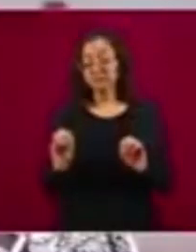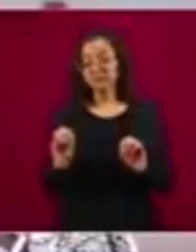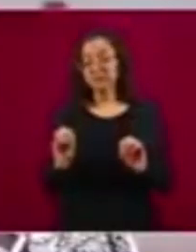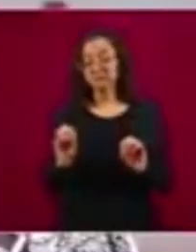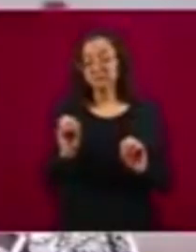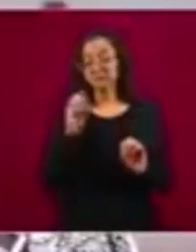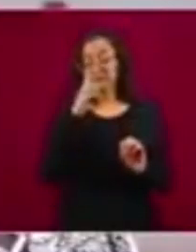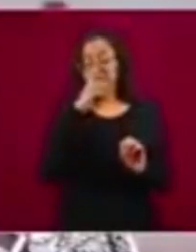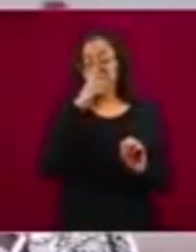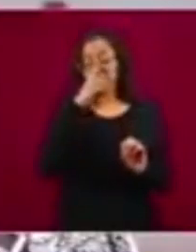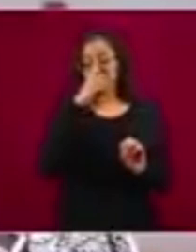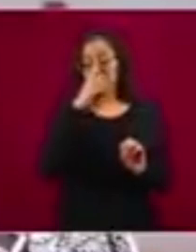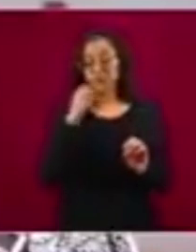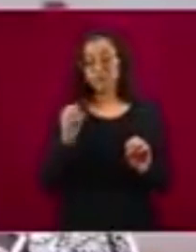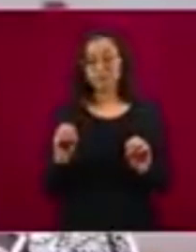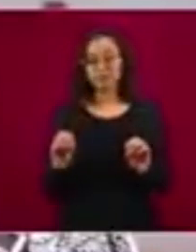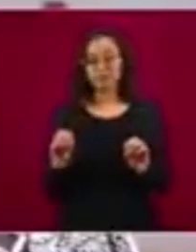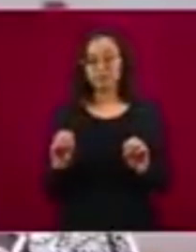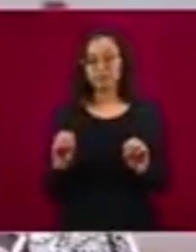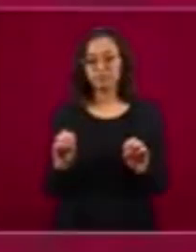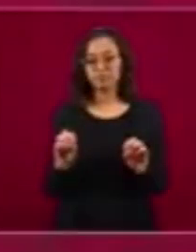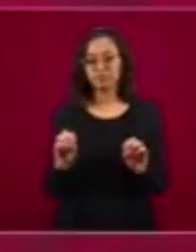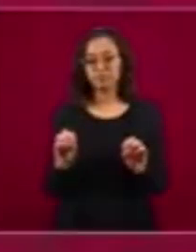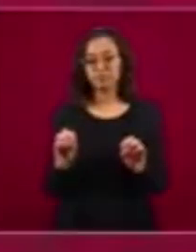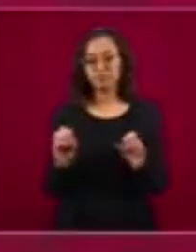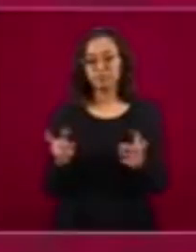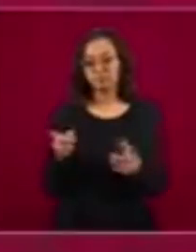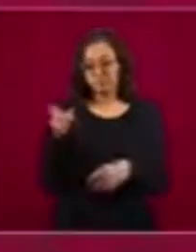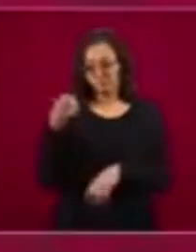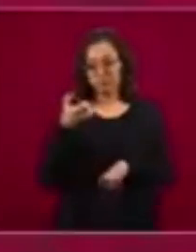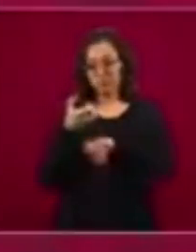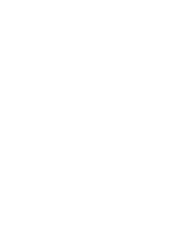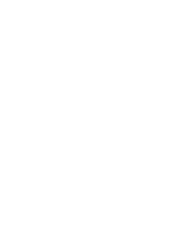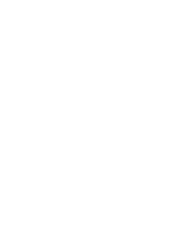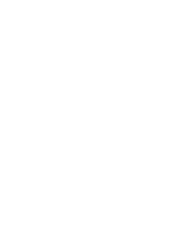instancias estatales